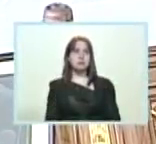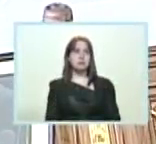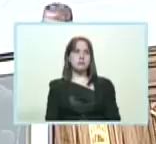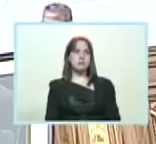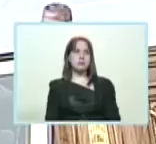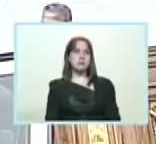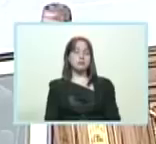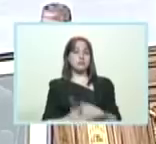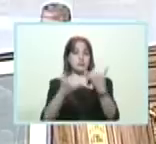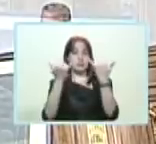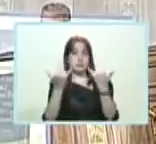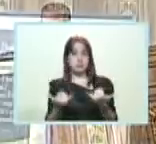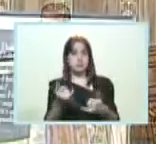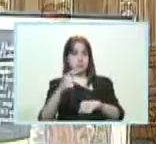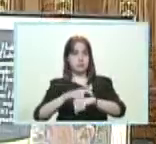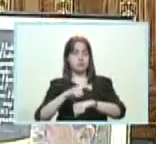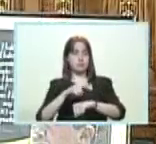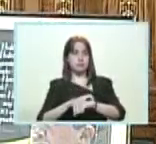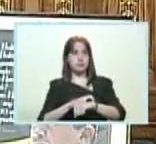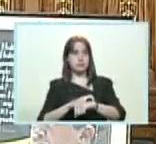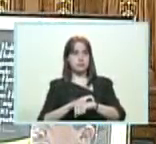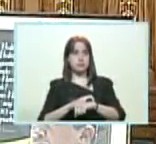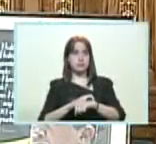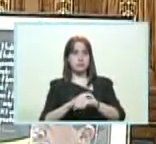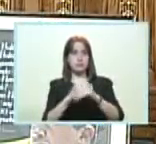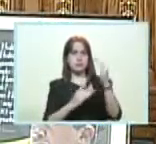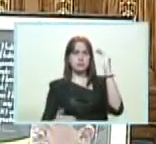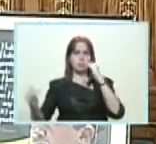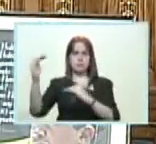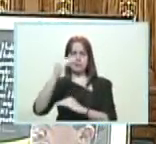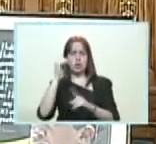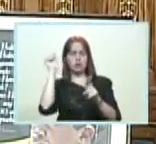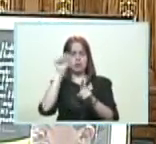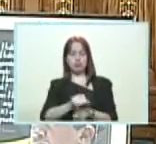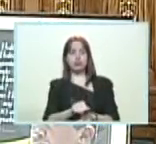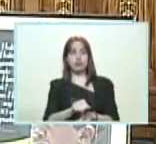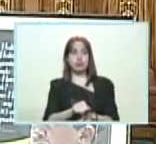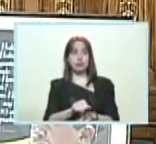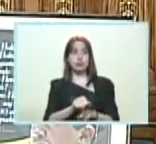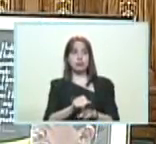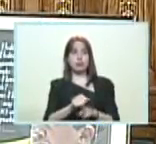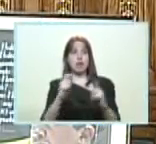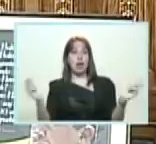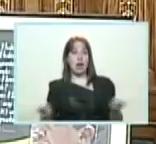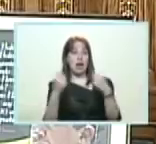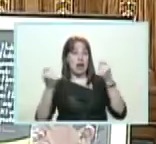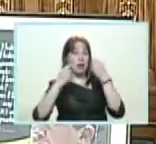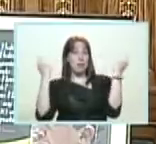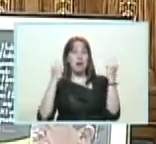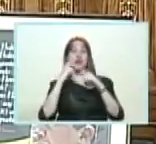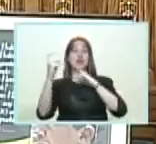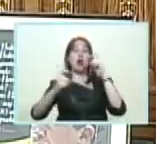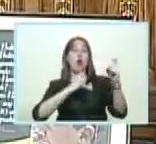Ha llegado la hora de superar las campañas de odio,